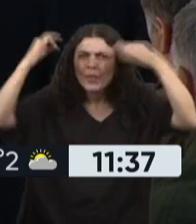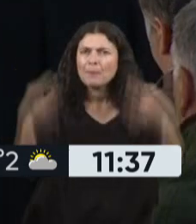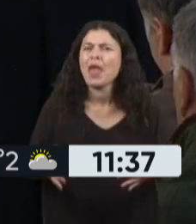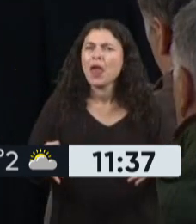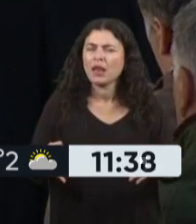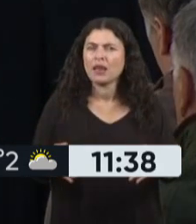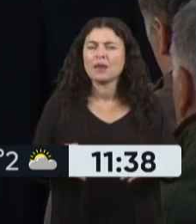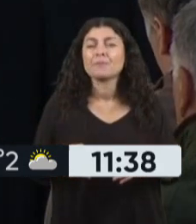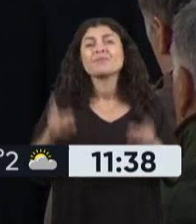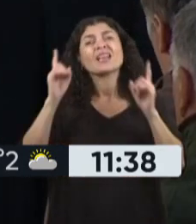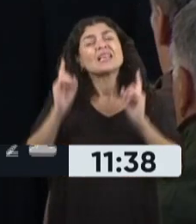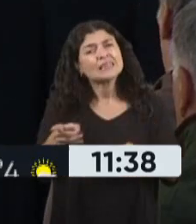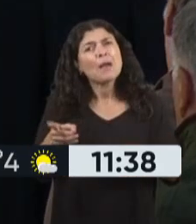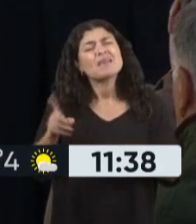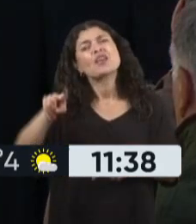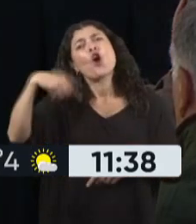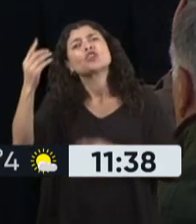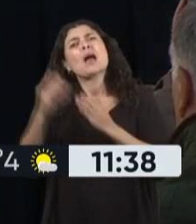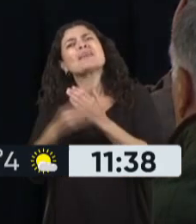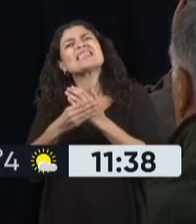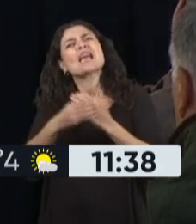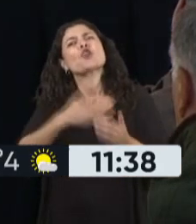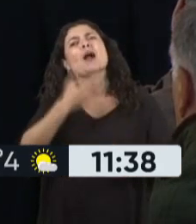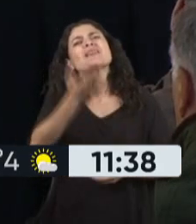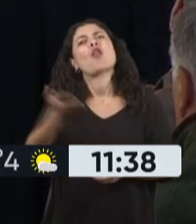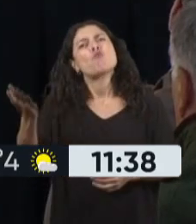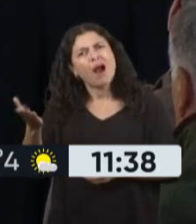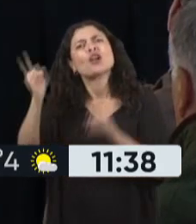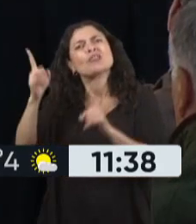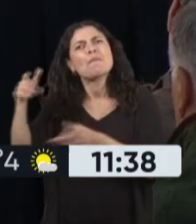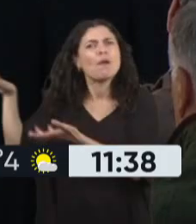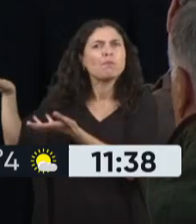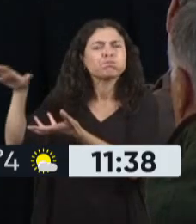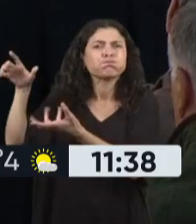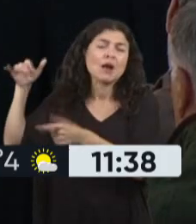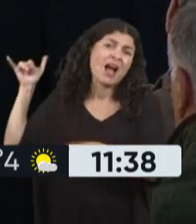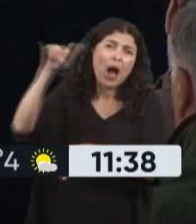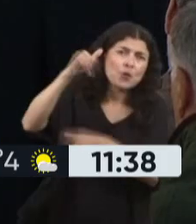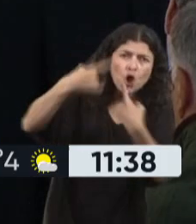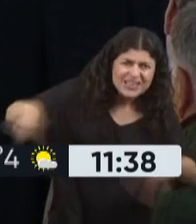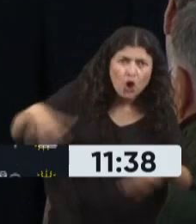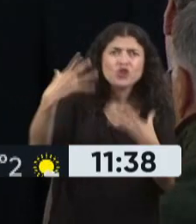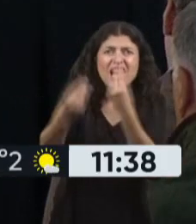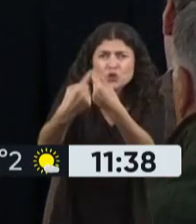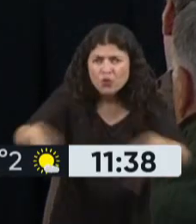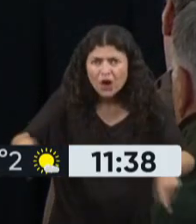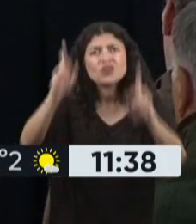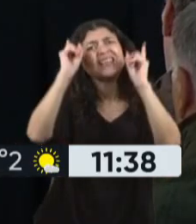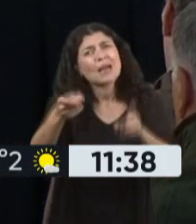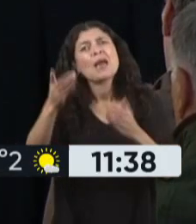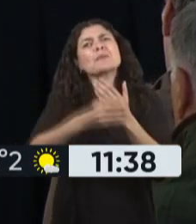además llegaron las ayudas del Ministerio de Capital Humano y además el Ministerio de Salud,